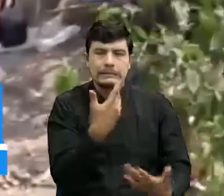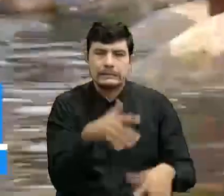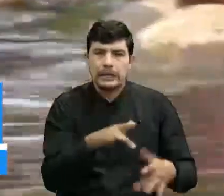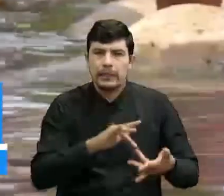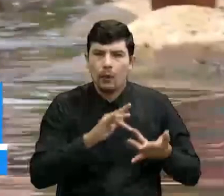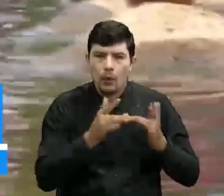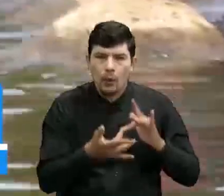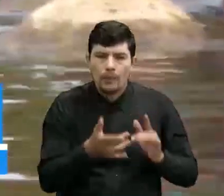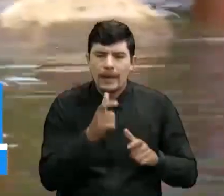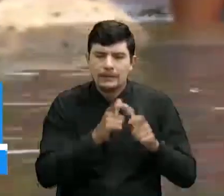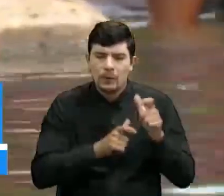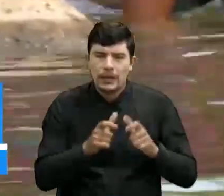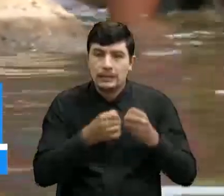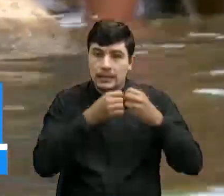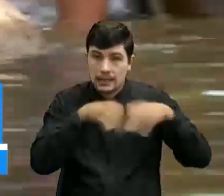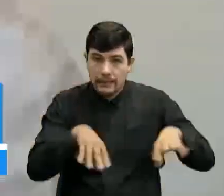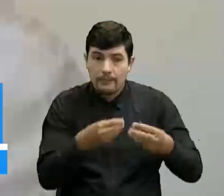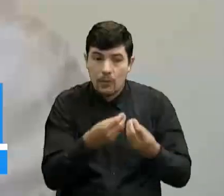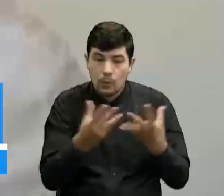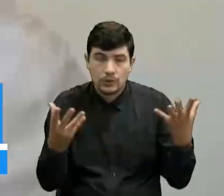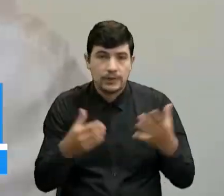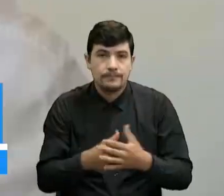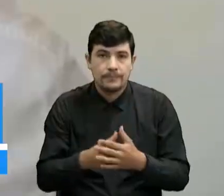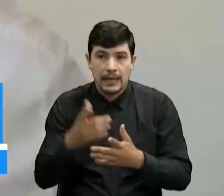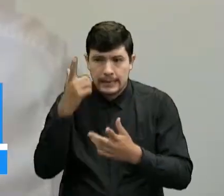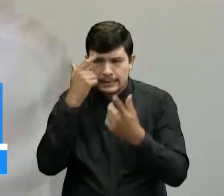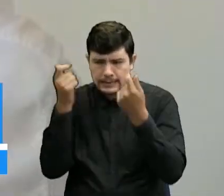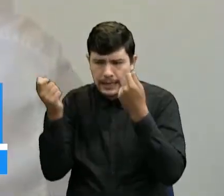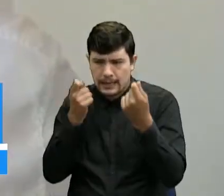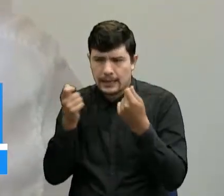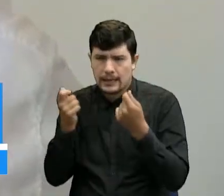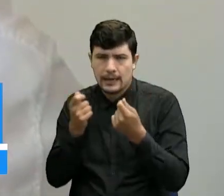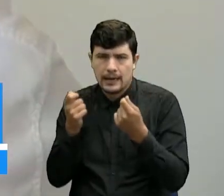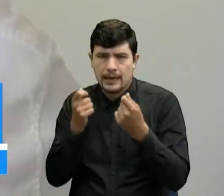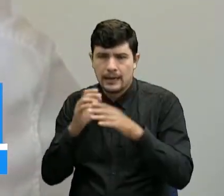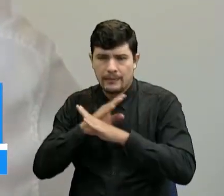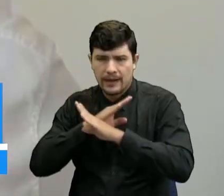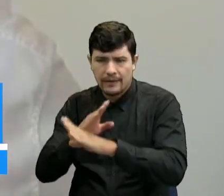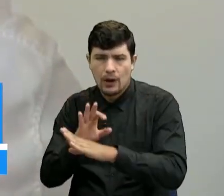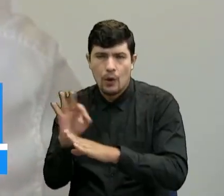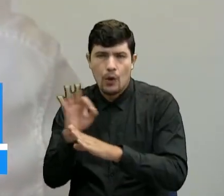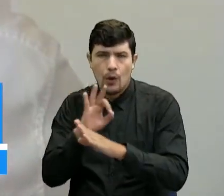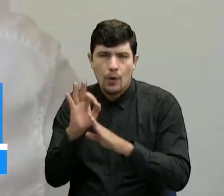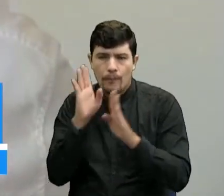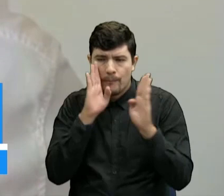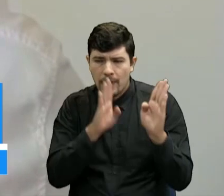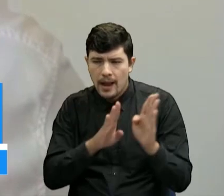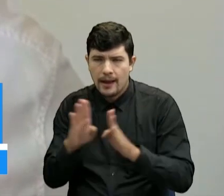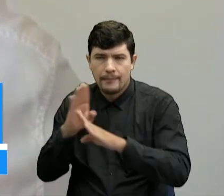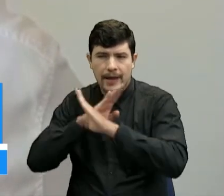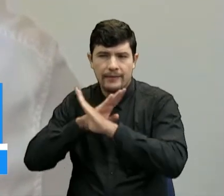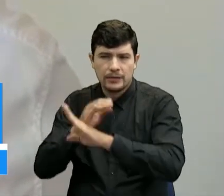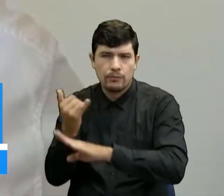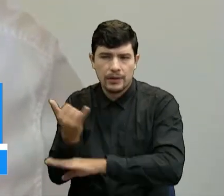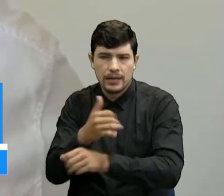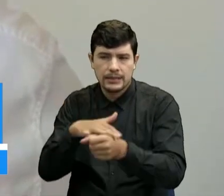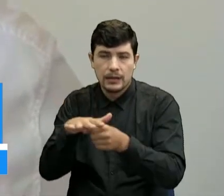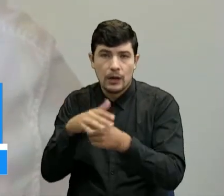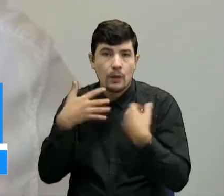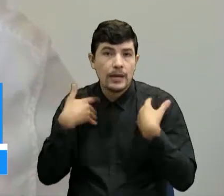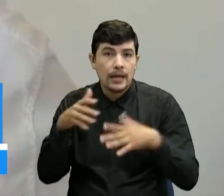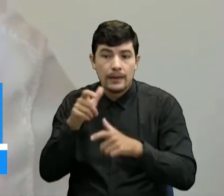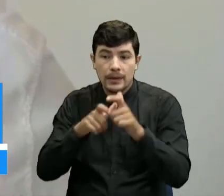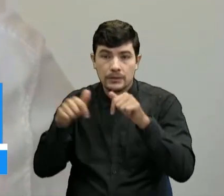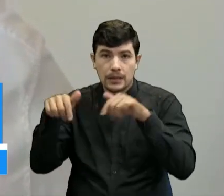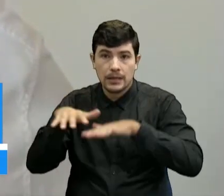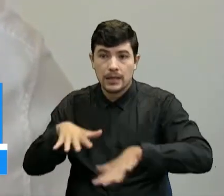No hay estrategias de prevención, no existen programas de protección. Cualquier habitante de la frontera, cualquier habitante del